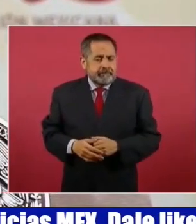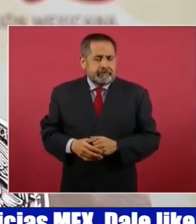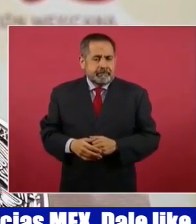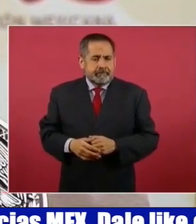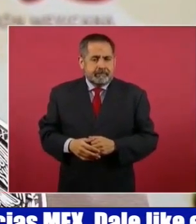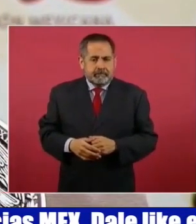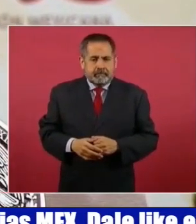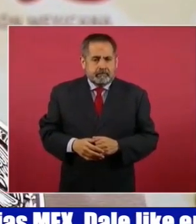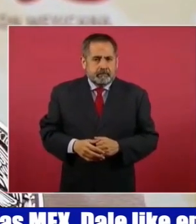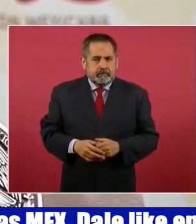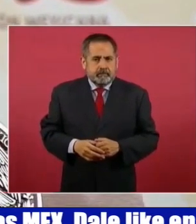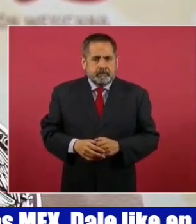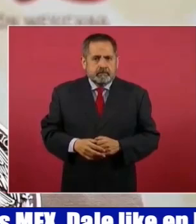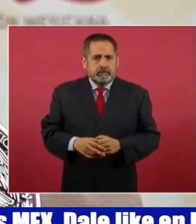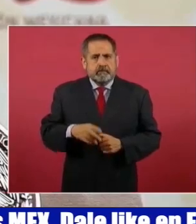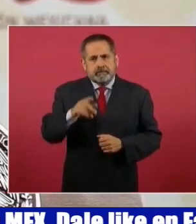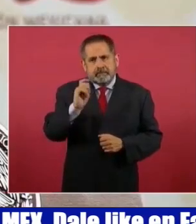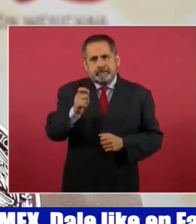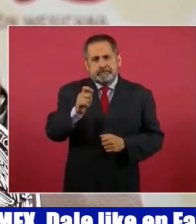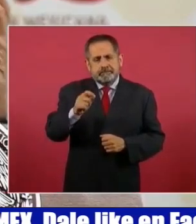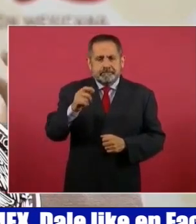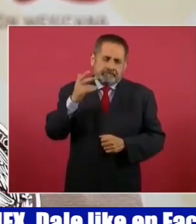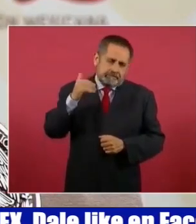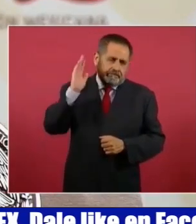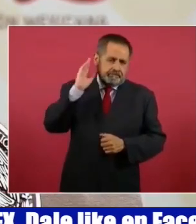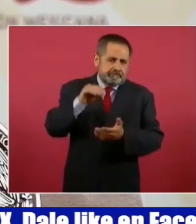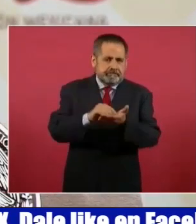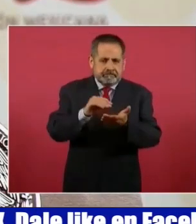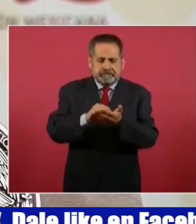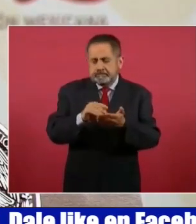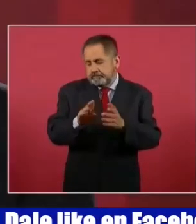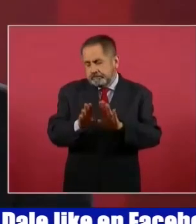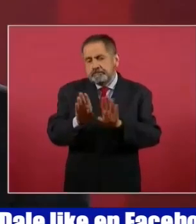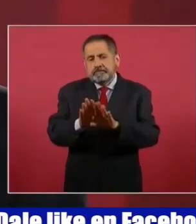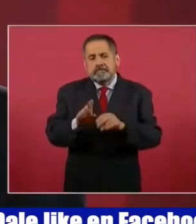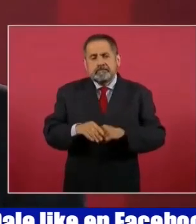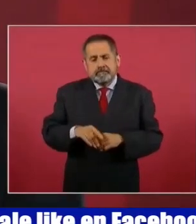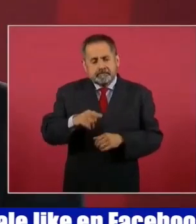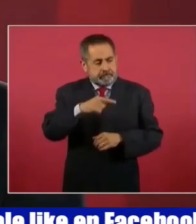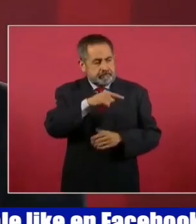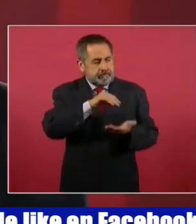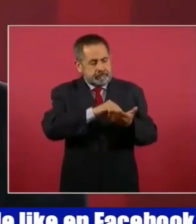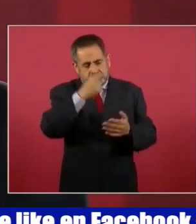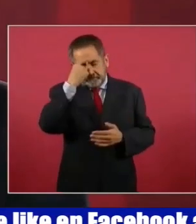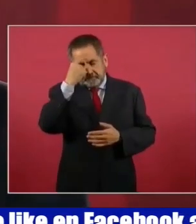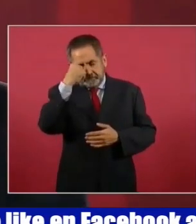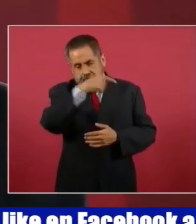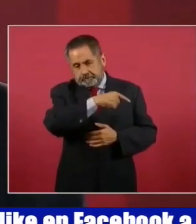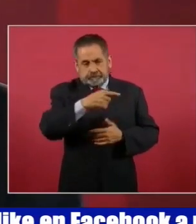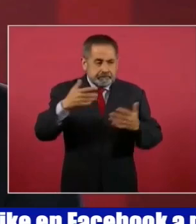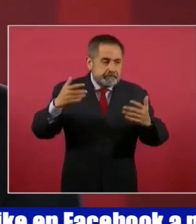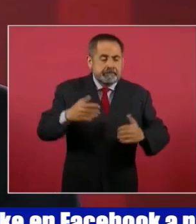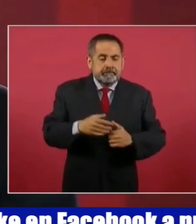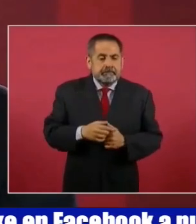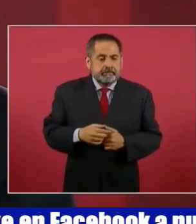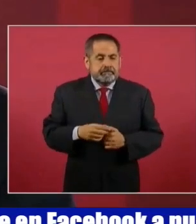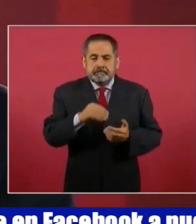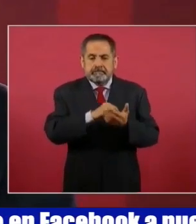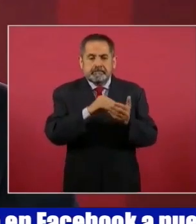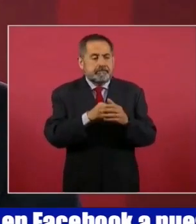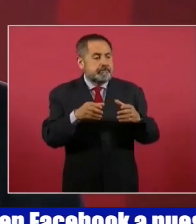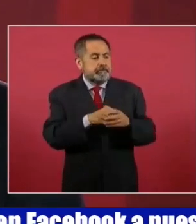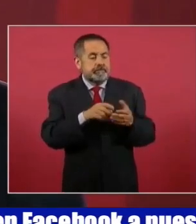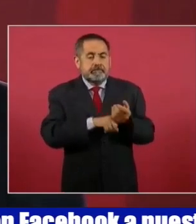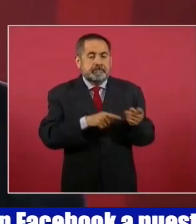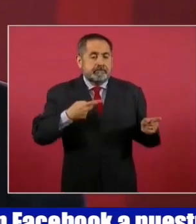era y sigue siendo, ¿no?, para la concepción, para el pensamiento,